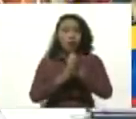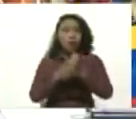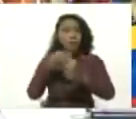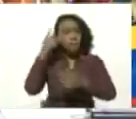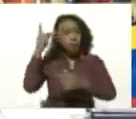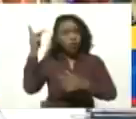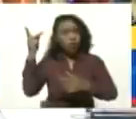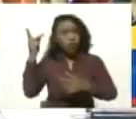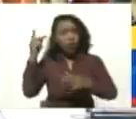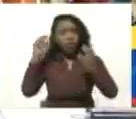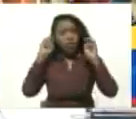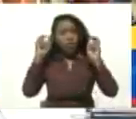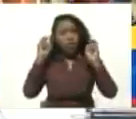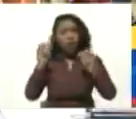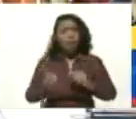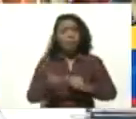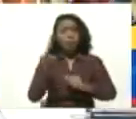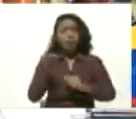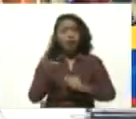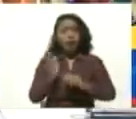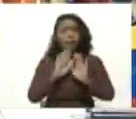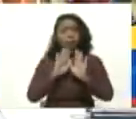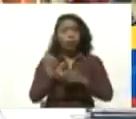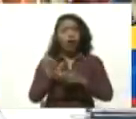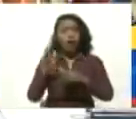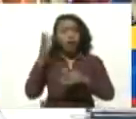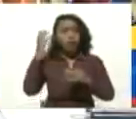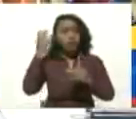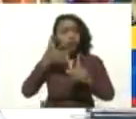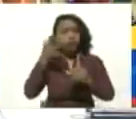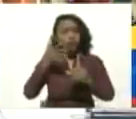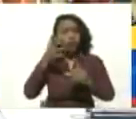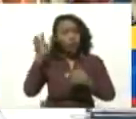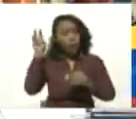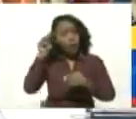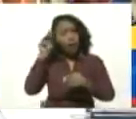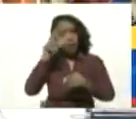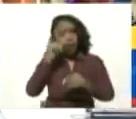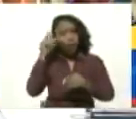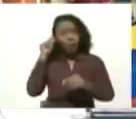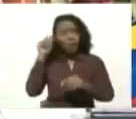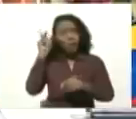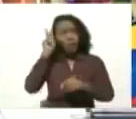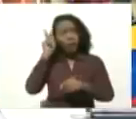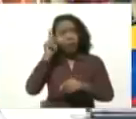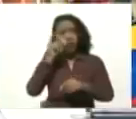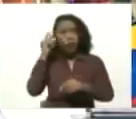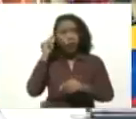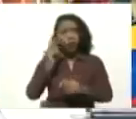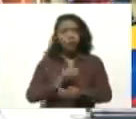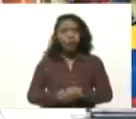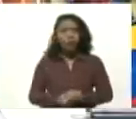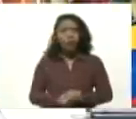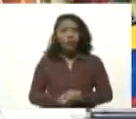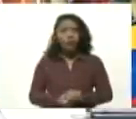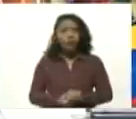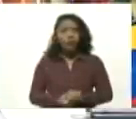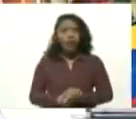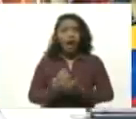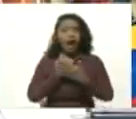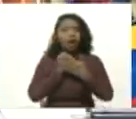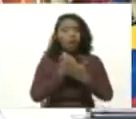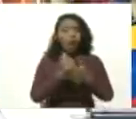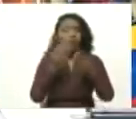conceptual, apoyar mucho en la formación de los maestros, las maestras, profesores, profesoras, ayudar